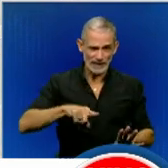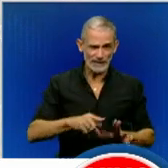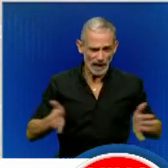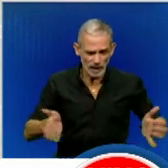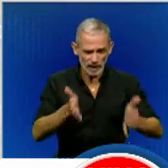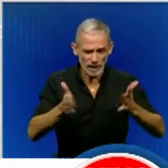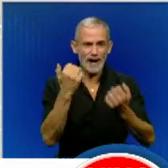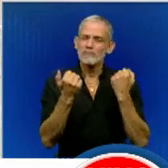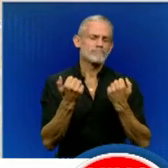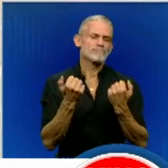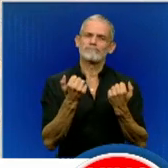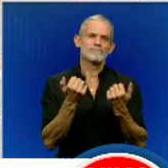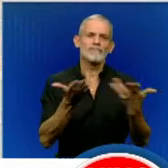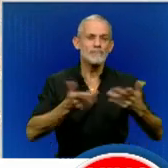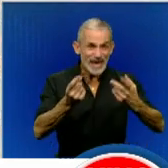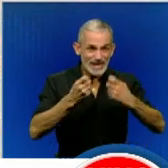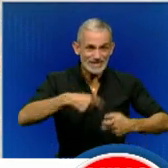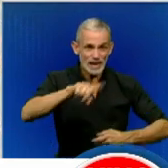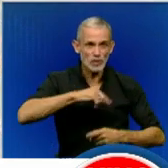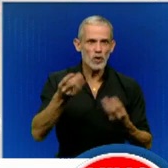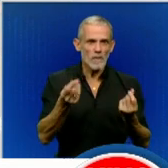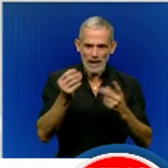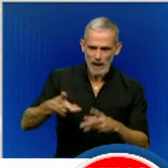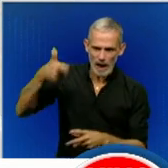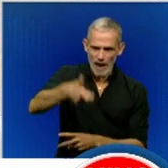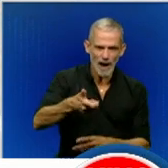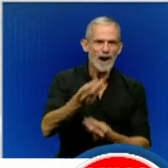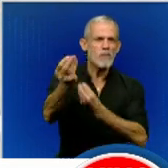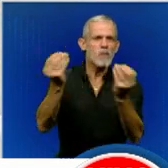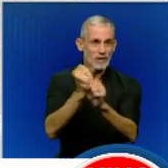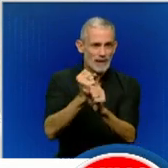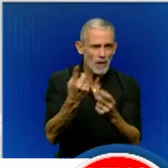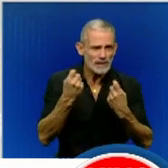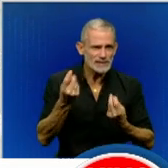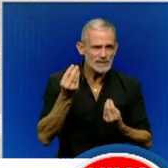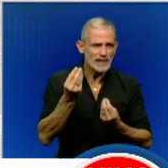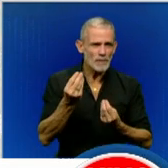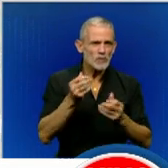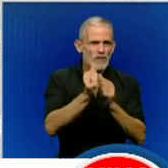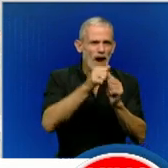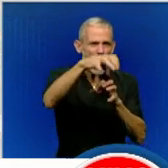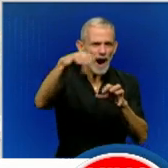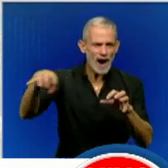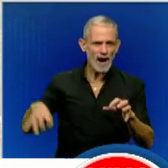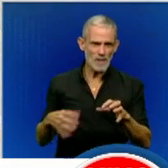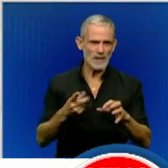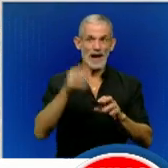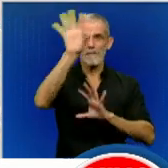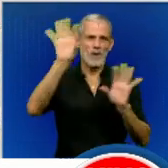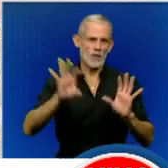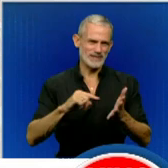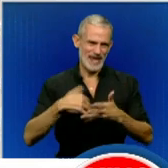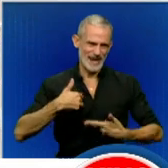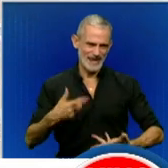para la necesidad de inversión y de generación de empleo en cada uno de los del interior del país